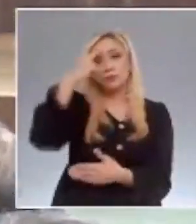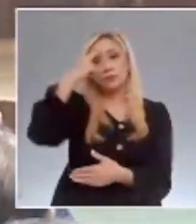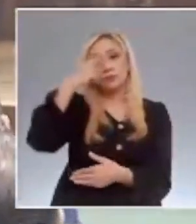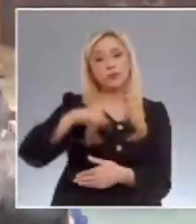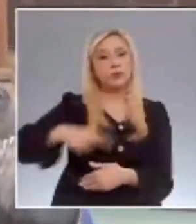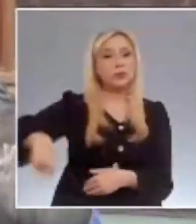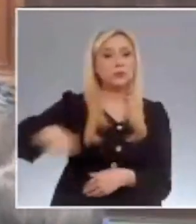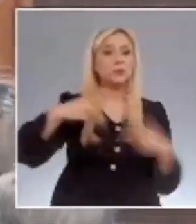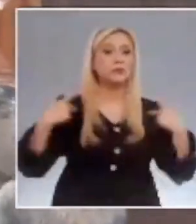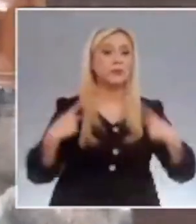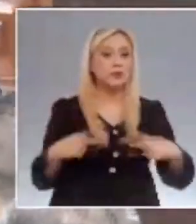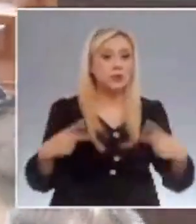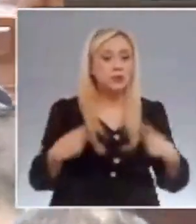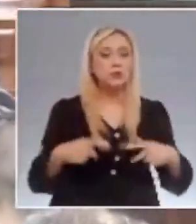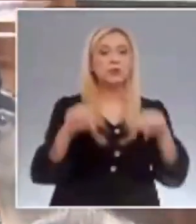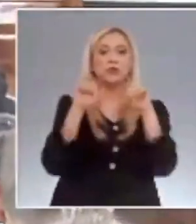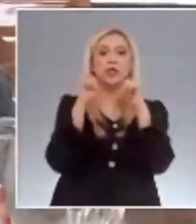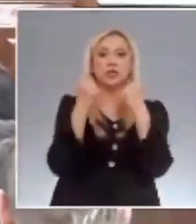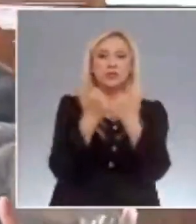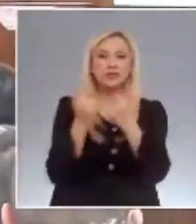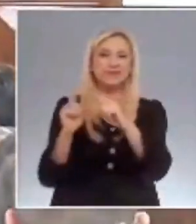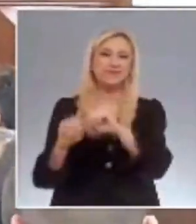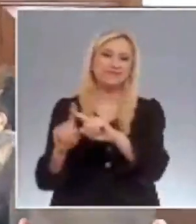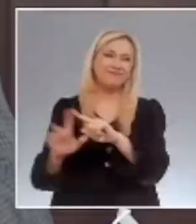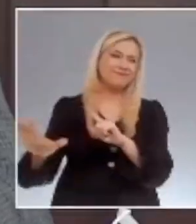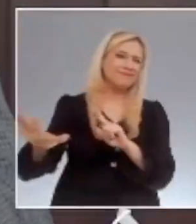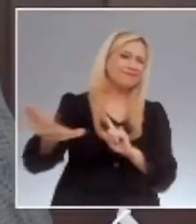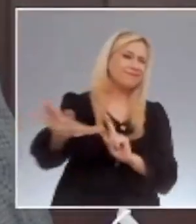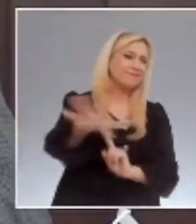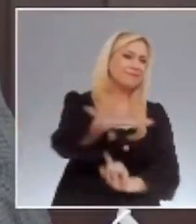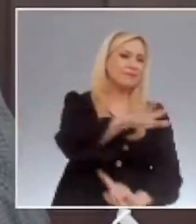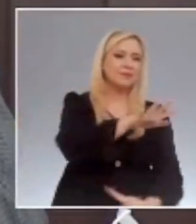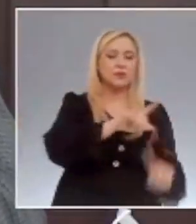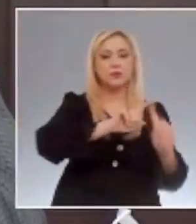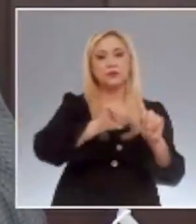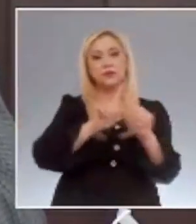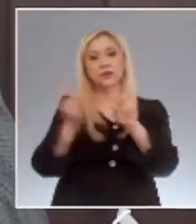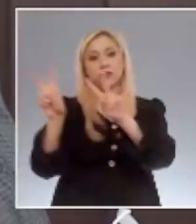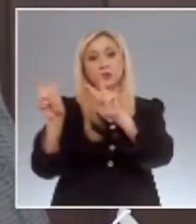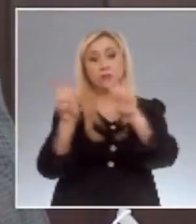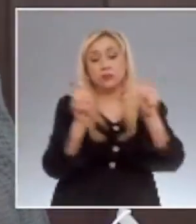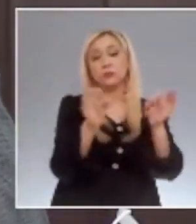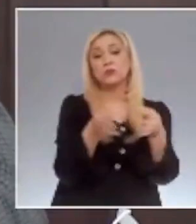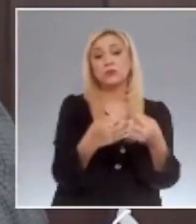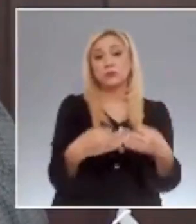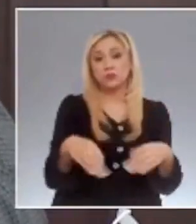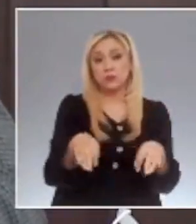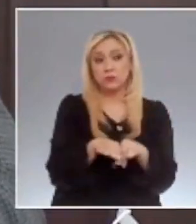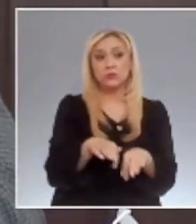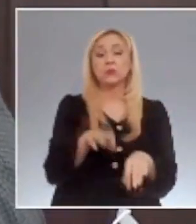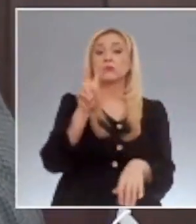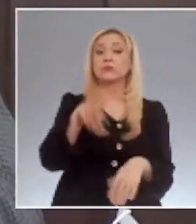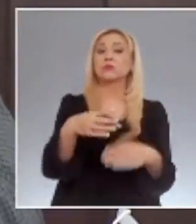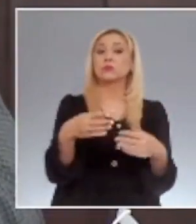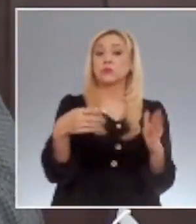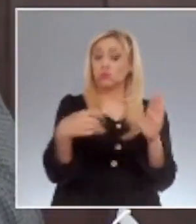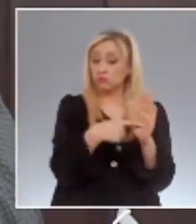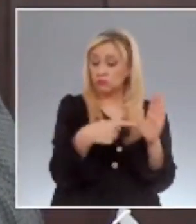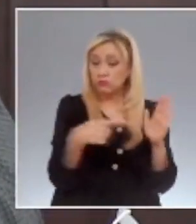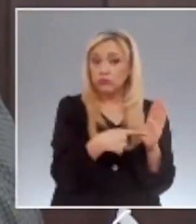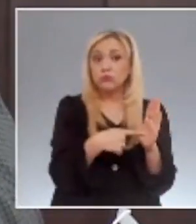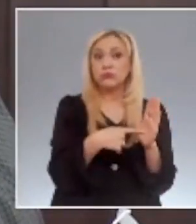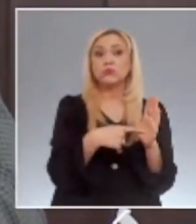puedan Acceder al juicio de amparo en diversas materias lo logramos en materia ambiental logramos en materia de